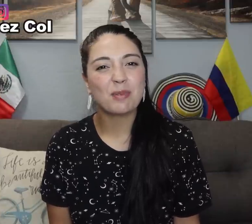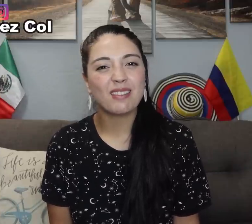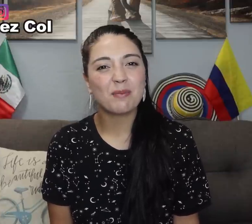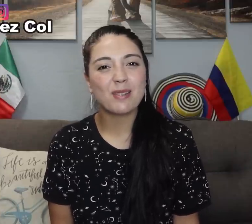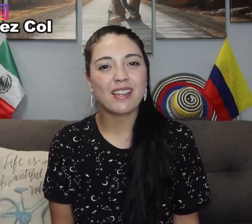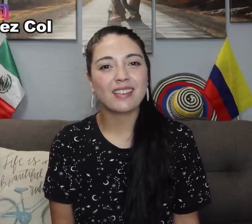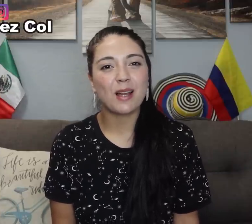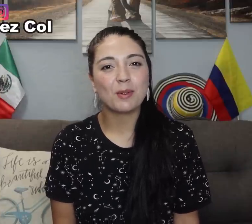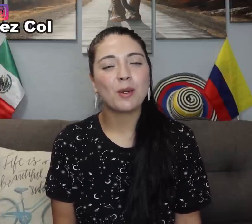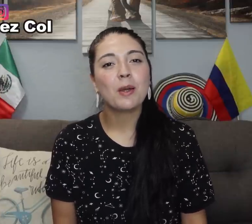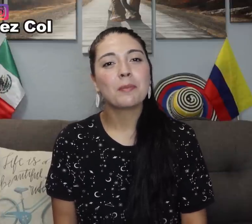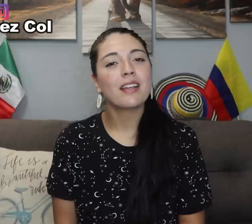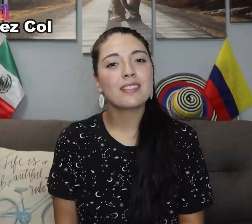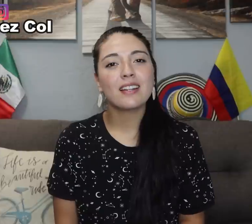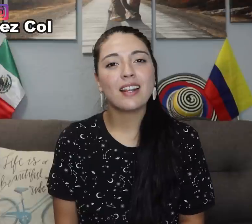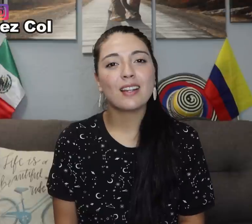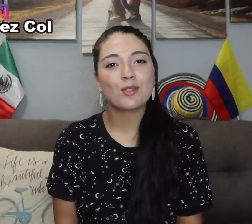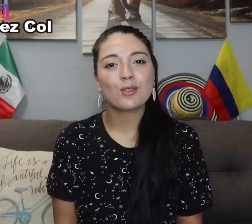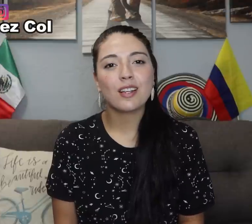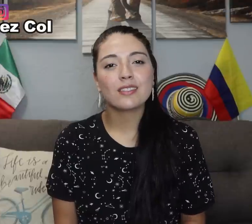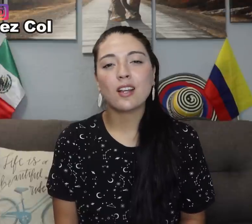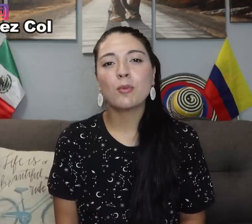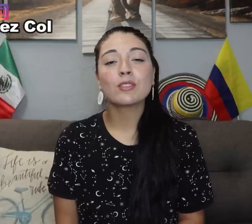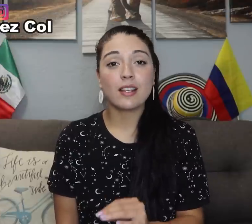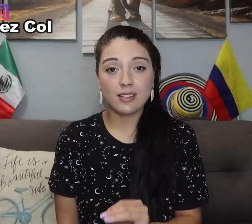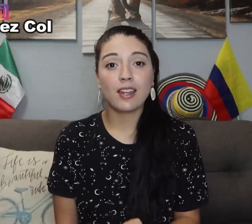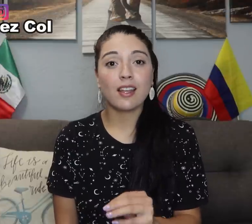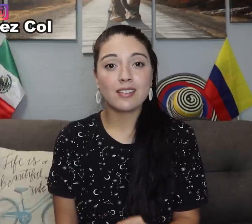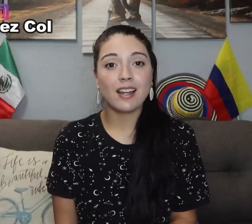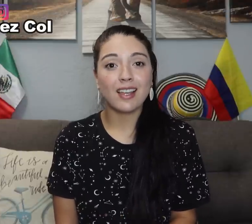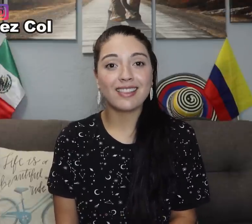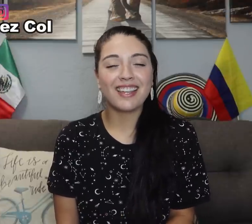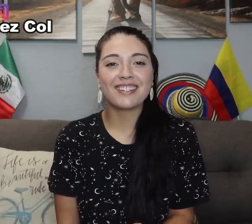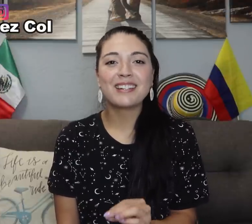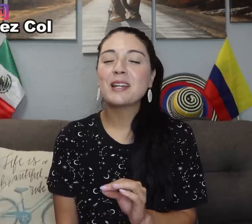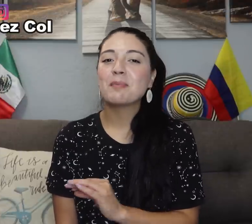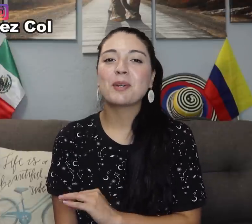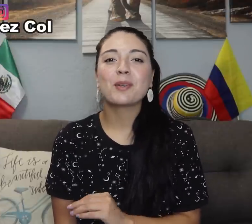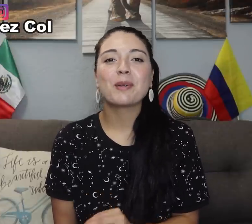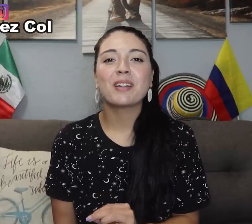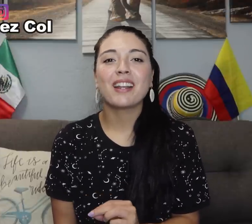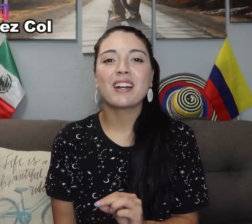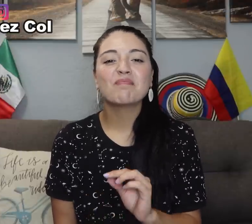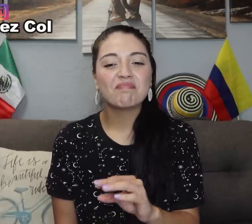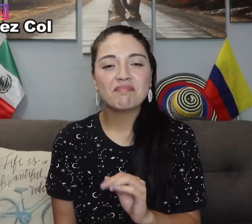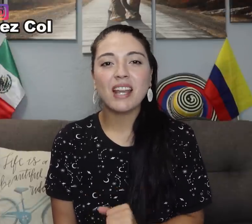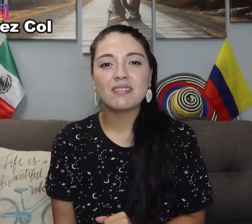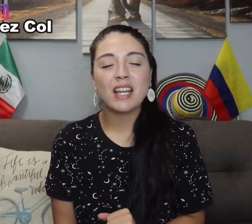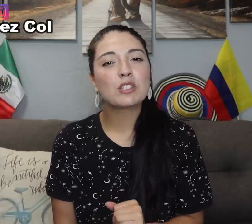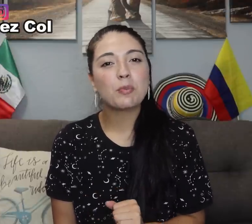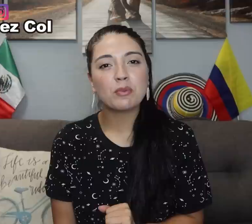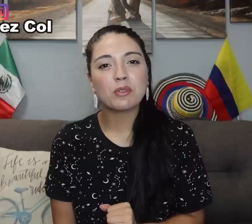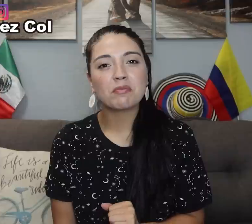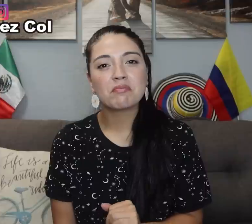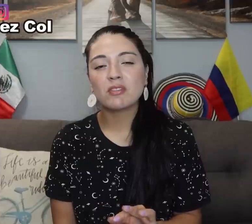que siempre tiene el presidente AMLO para decirle las cosas como se las tienen que decir a la gente, pero de una manera bien,